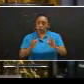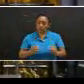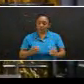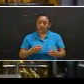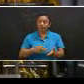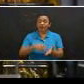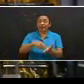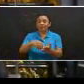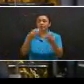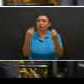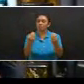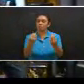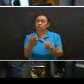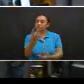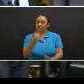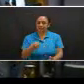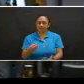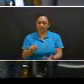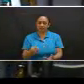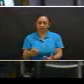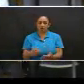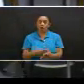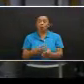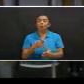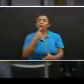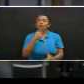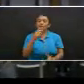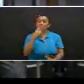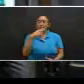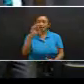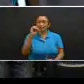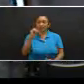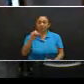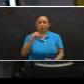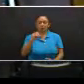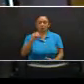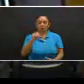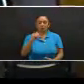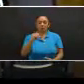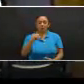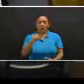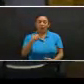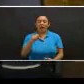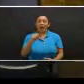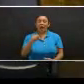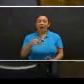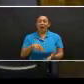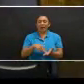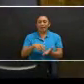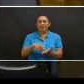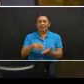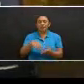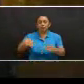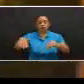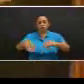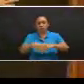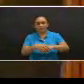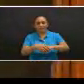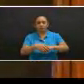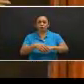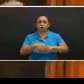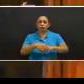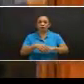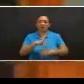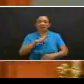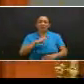Porque muchas veces, como dice el hermano Germán Ponce, que andamos con zapatos que tienen resortes y caminamos